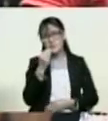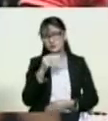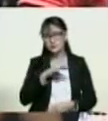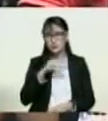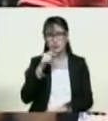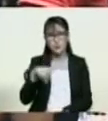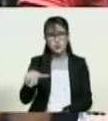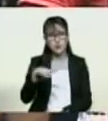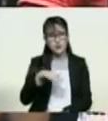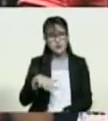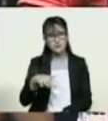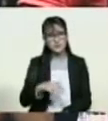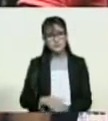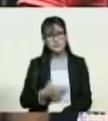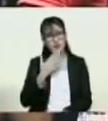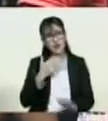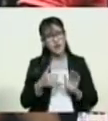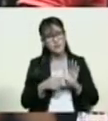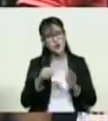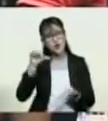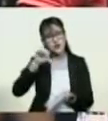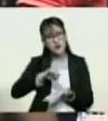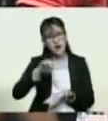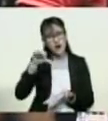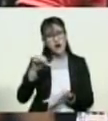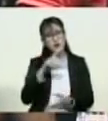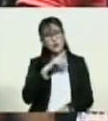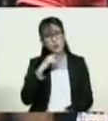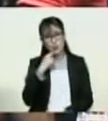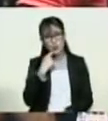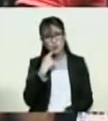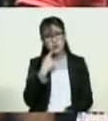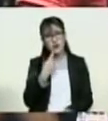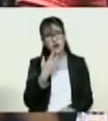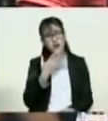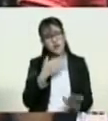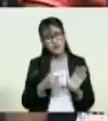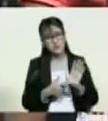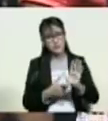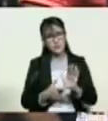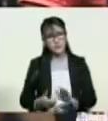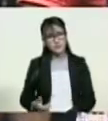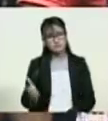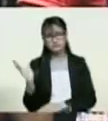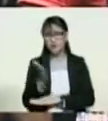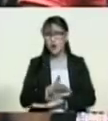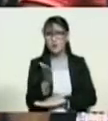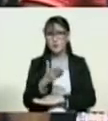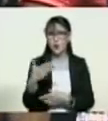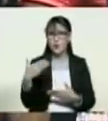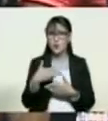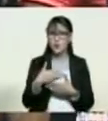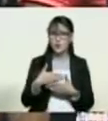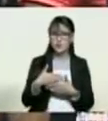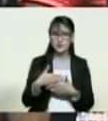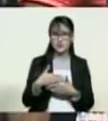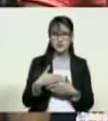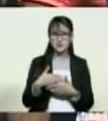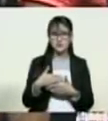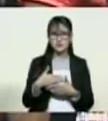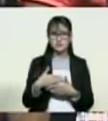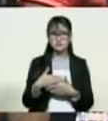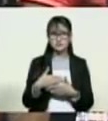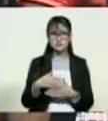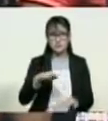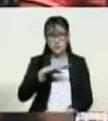ahí está. Tienes el ejemplo de Irán, tienes el ejemplo de Rusia, que sometidos a sanciones y a bloqueo, bueno, han